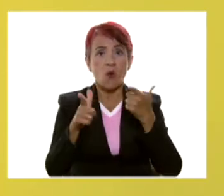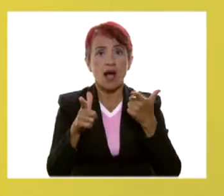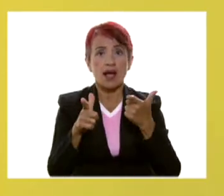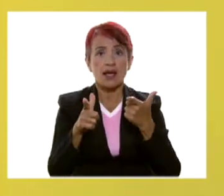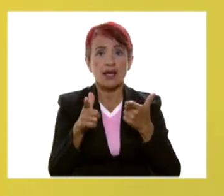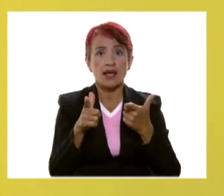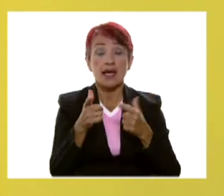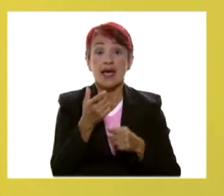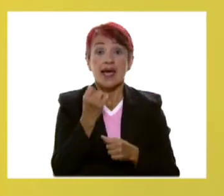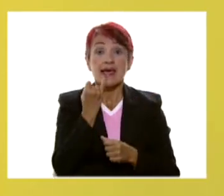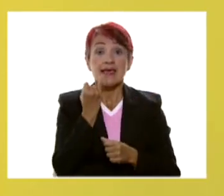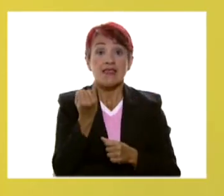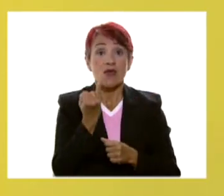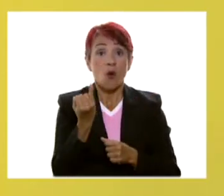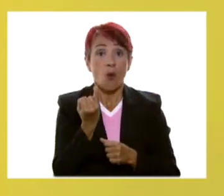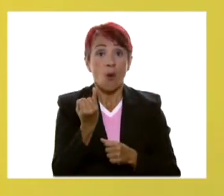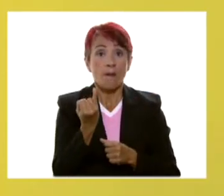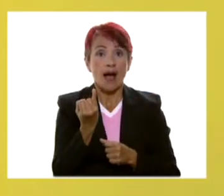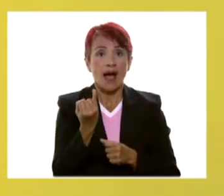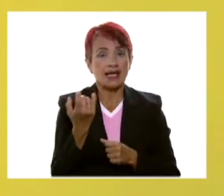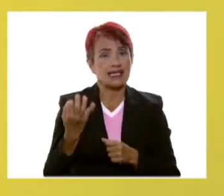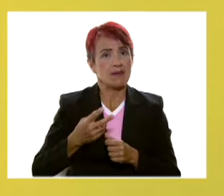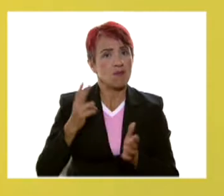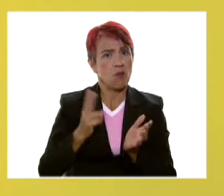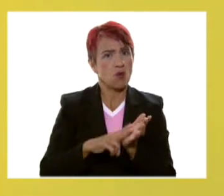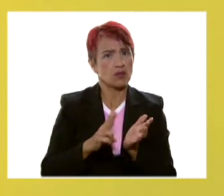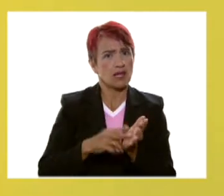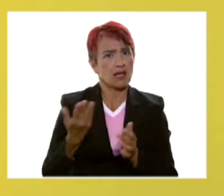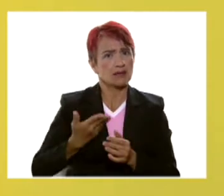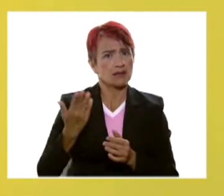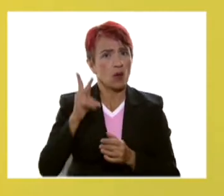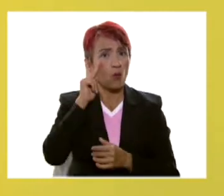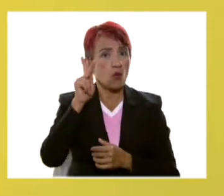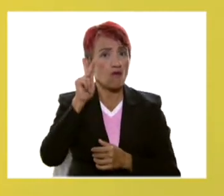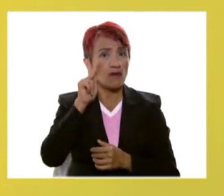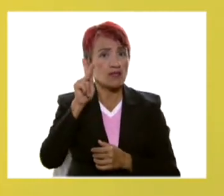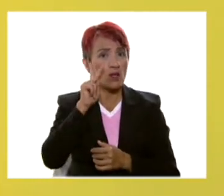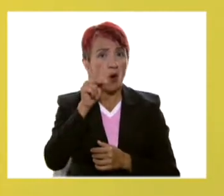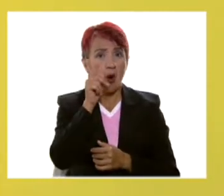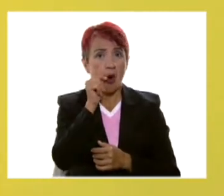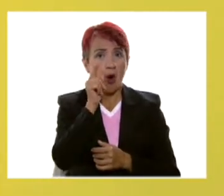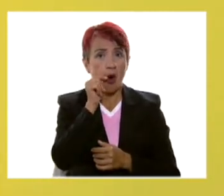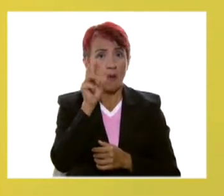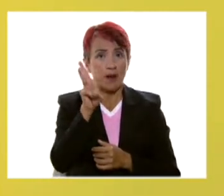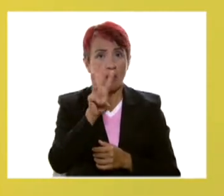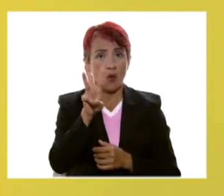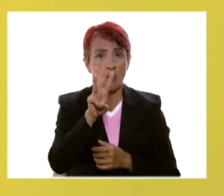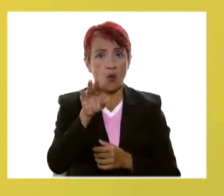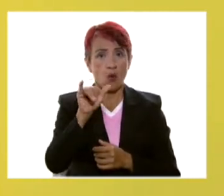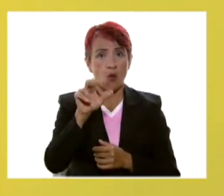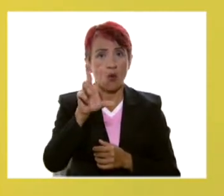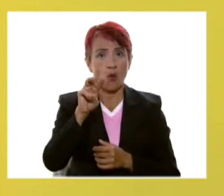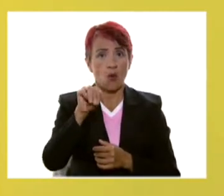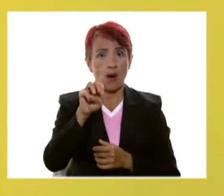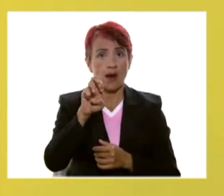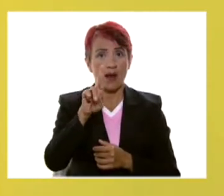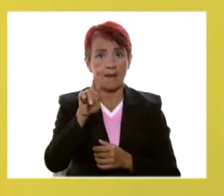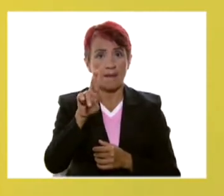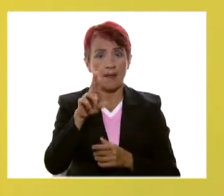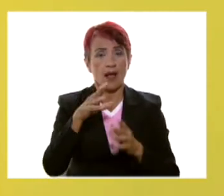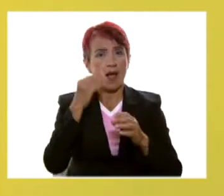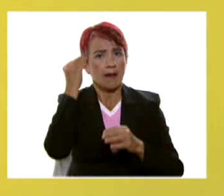idiomas, porque nos trae un tema muy interesante el profesor Wilmer Santana. Hoy nos hablará de